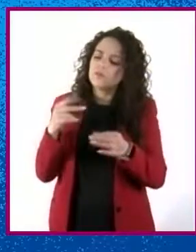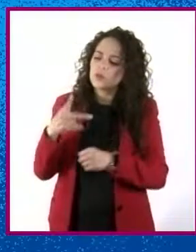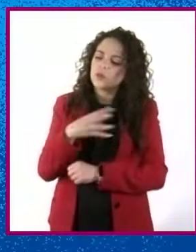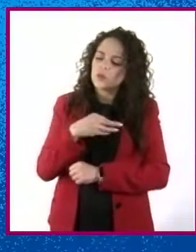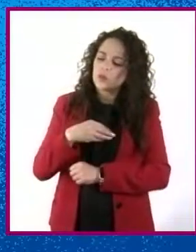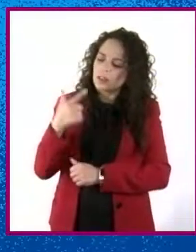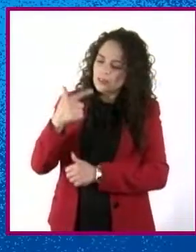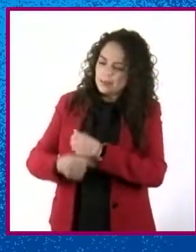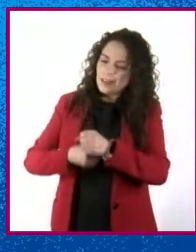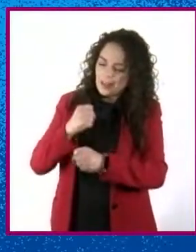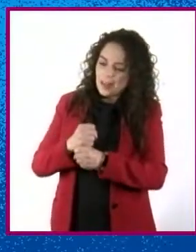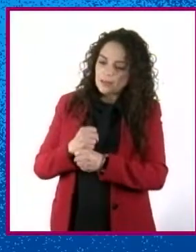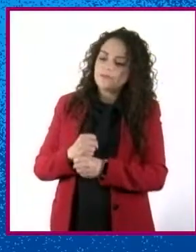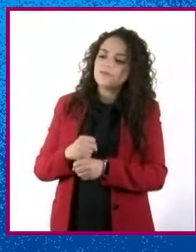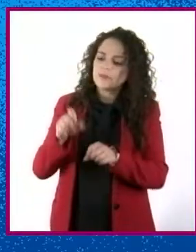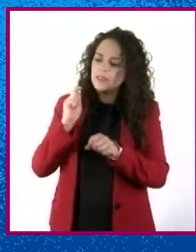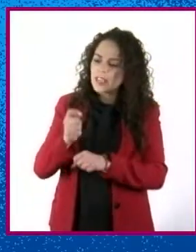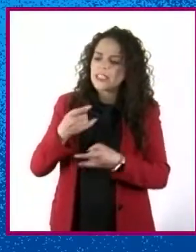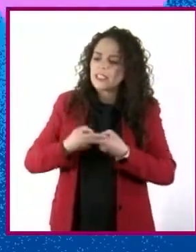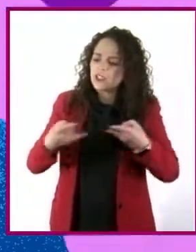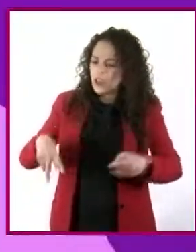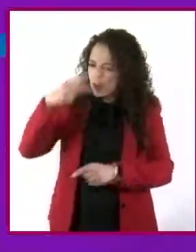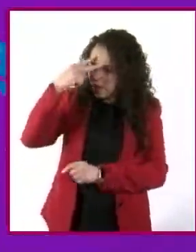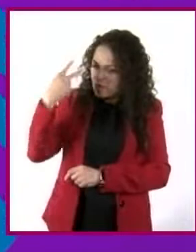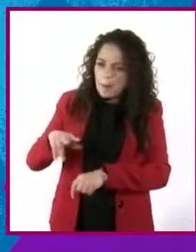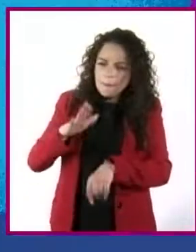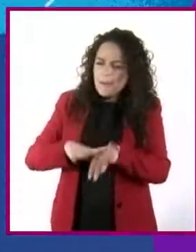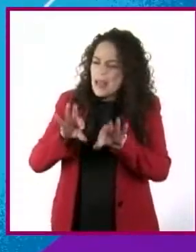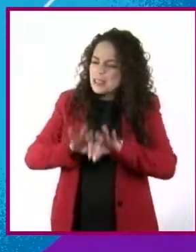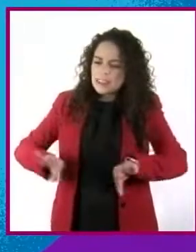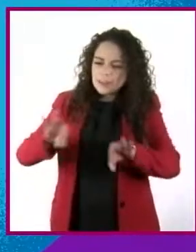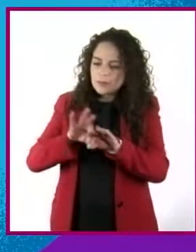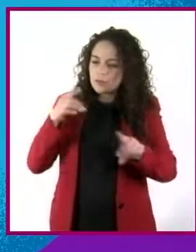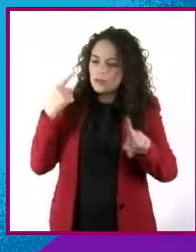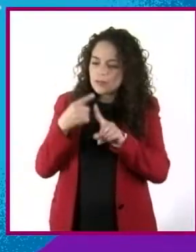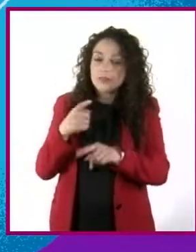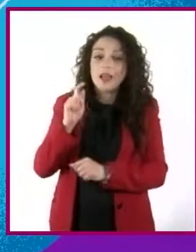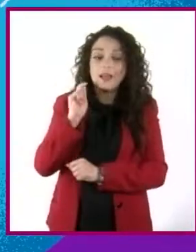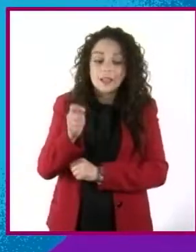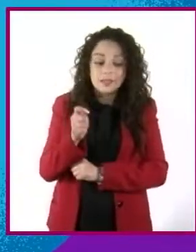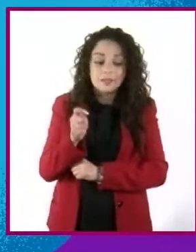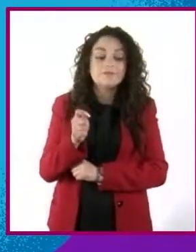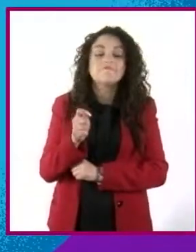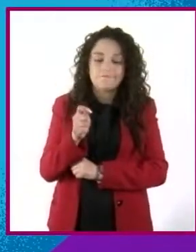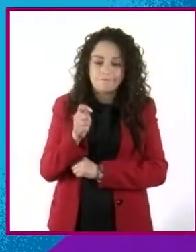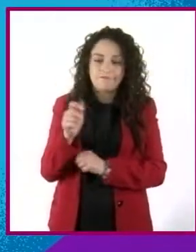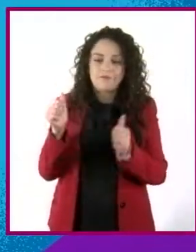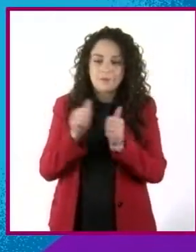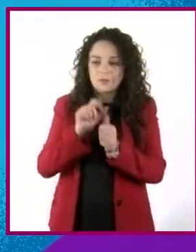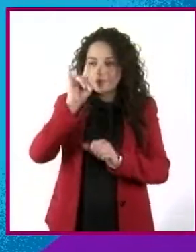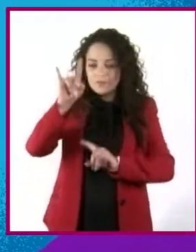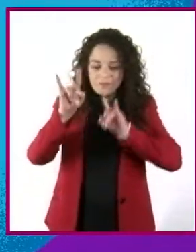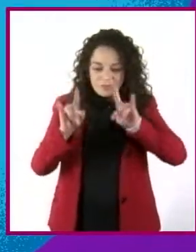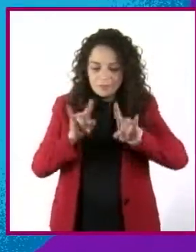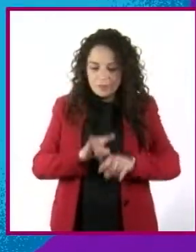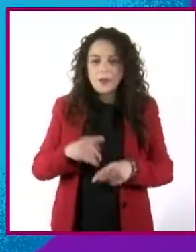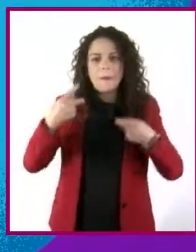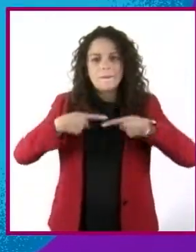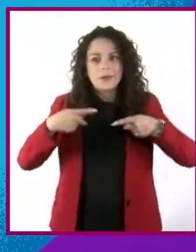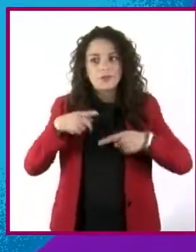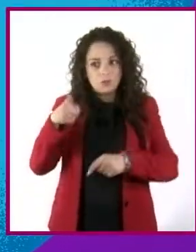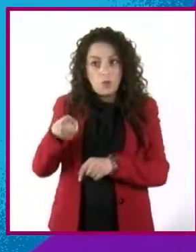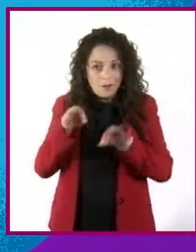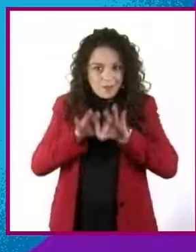rasgos fundamentales de la historia de México, basándose en una de esas series de estampas con retratos de hombres célebres.